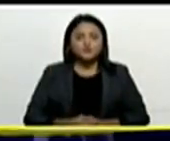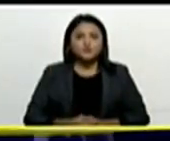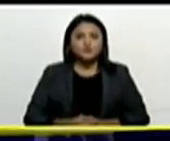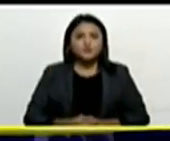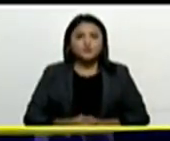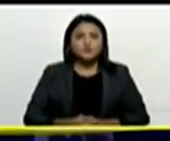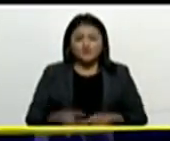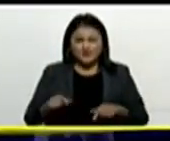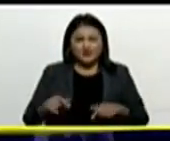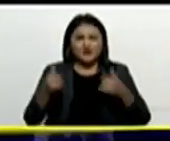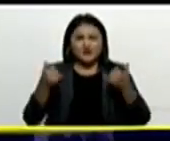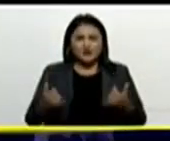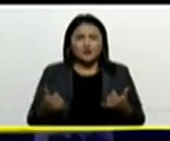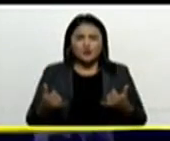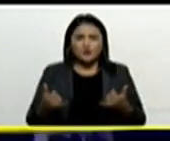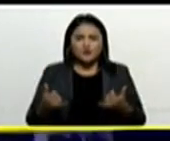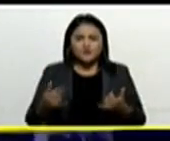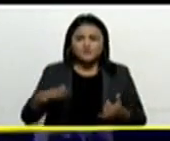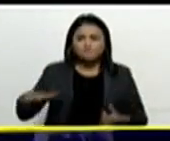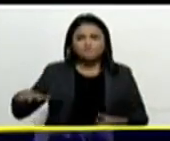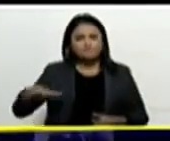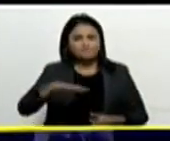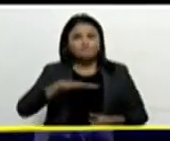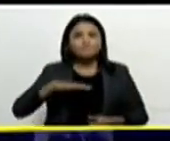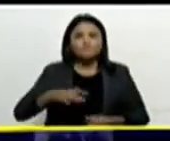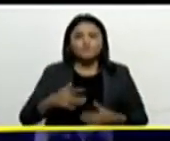Estos momentos para nosotros,